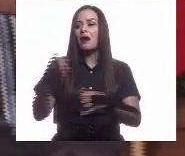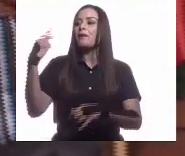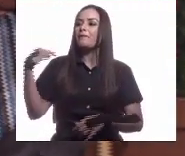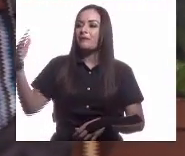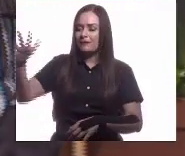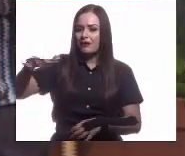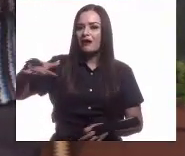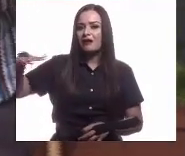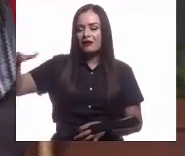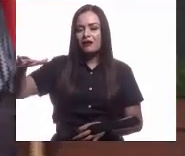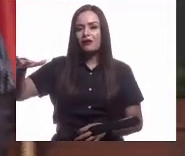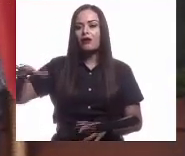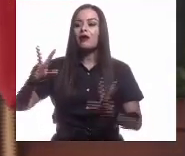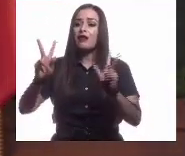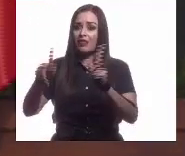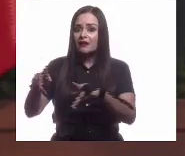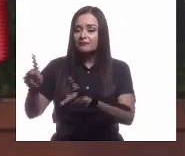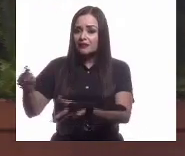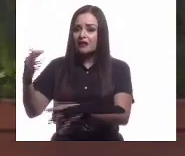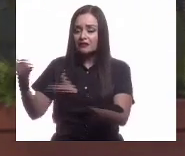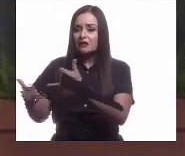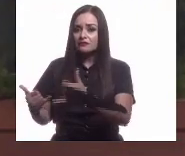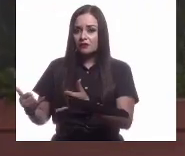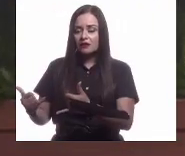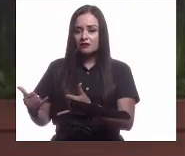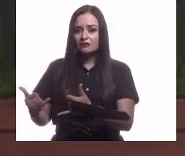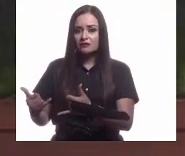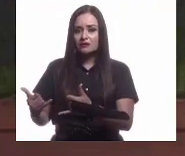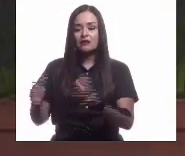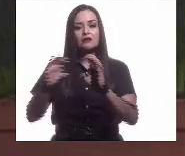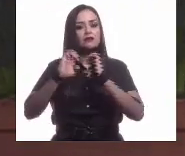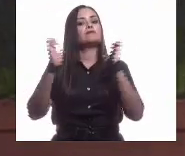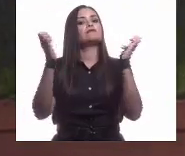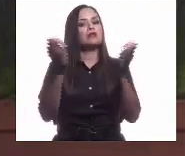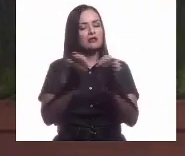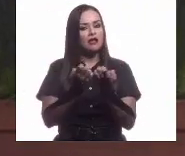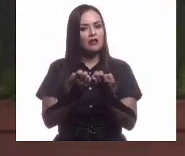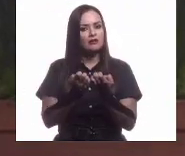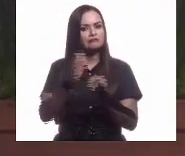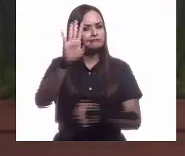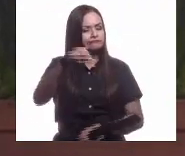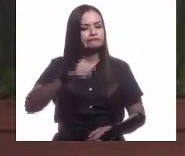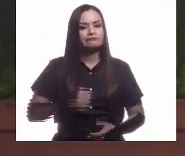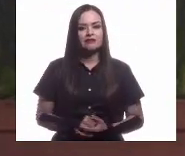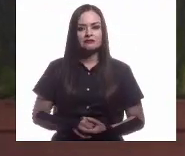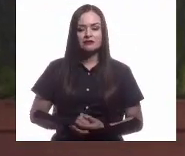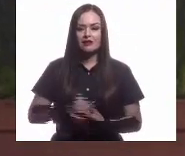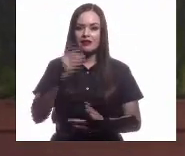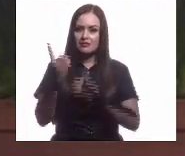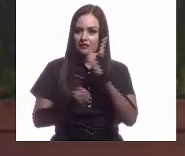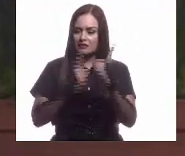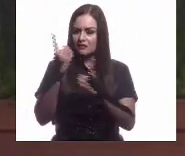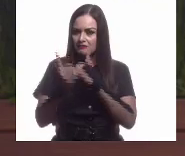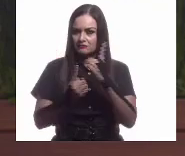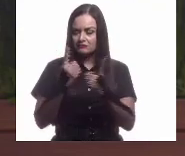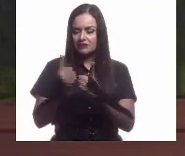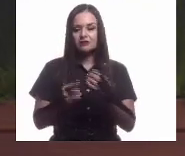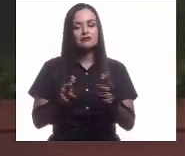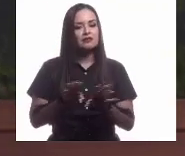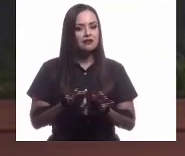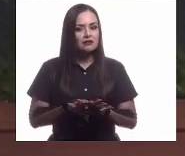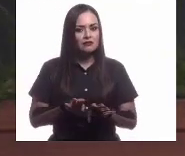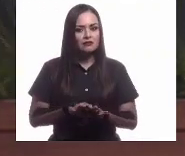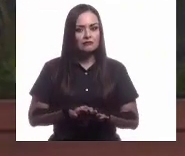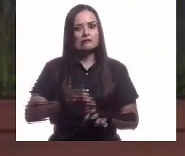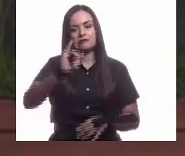malecones, nuestras plazas y también nuestros estadios. A ver, el deporte, por supuesto que hace